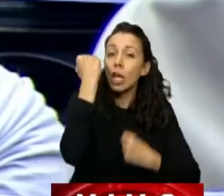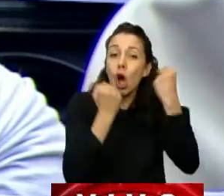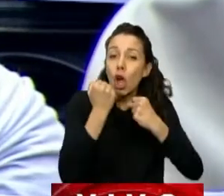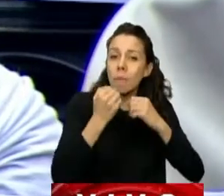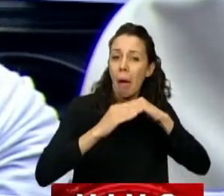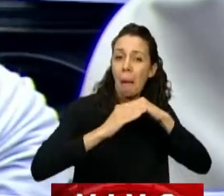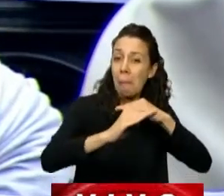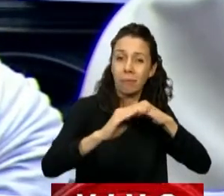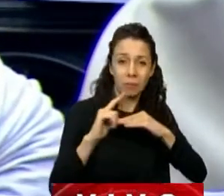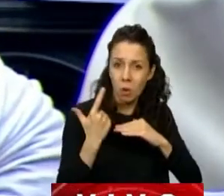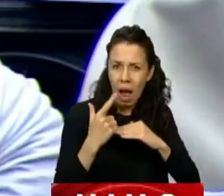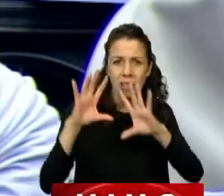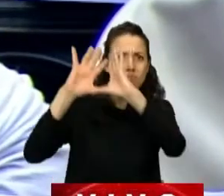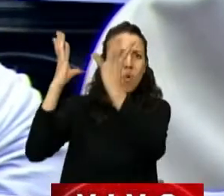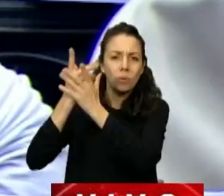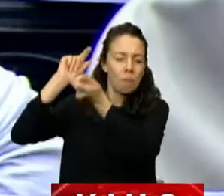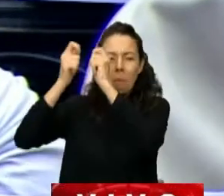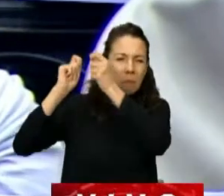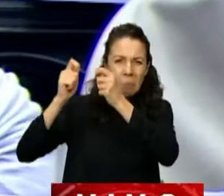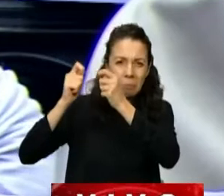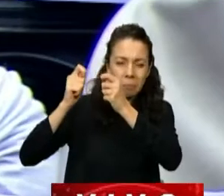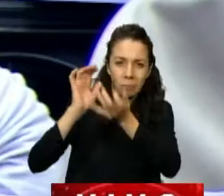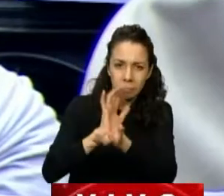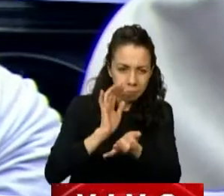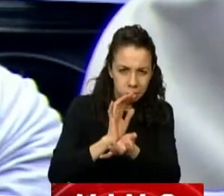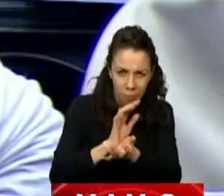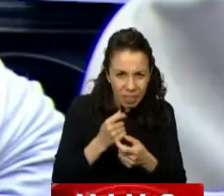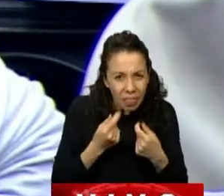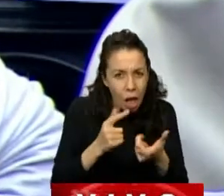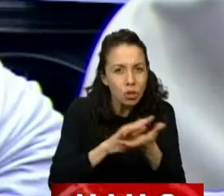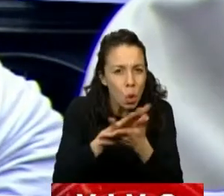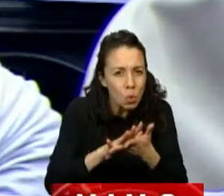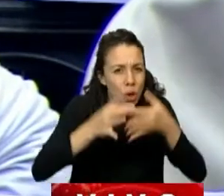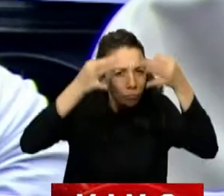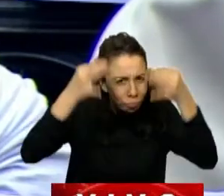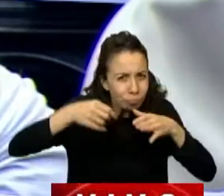mundo tan cambiante no es la solución de fondo al problema.